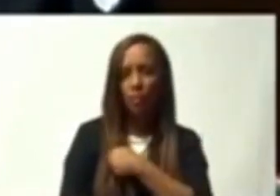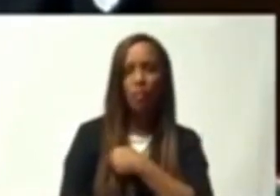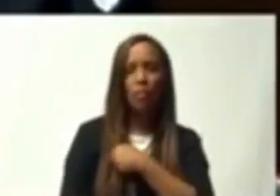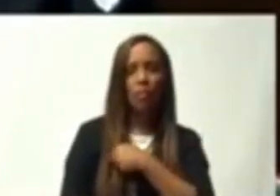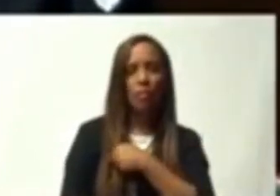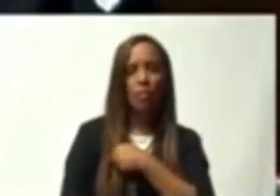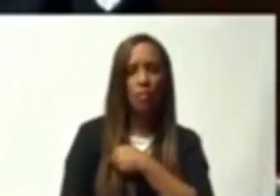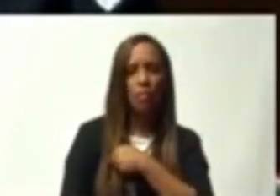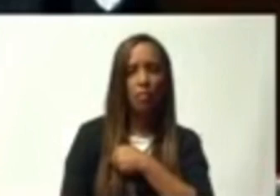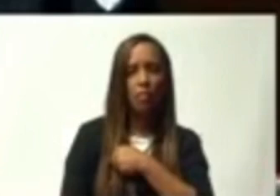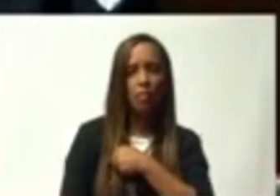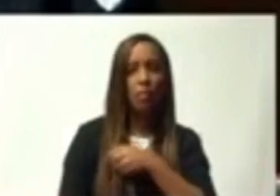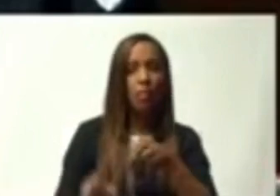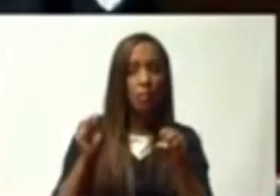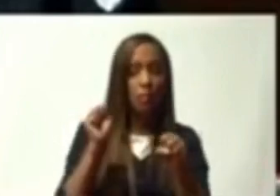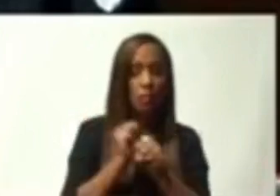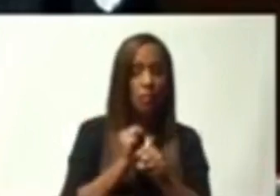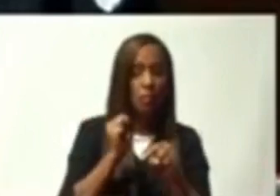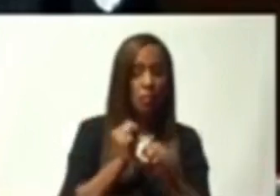y como promotor